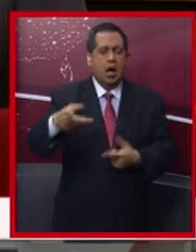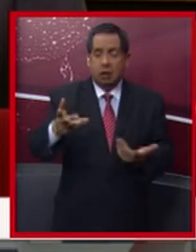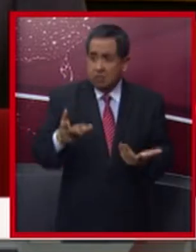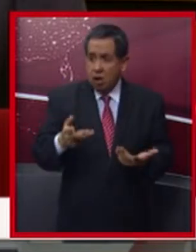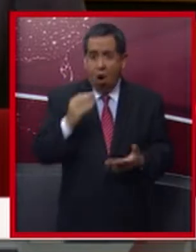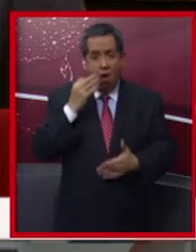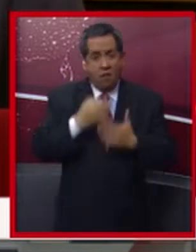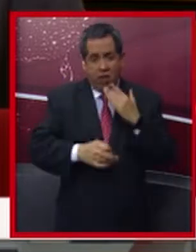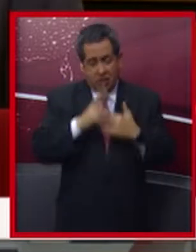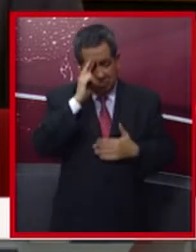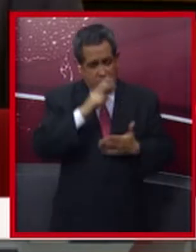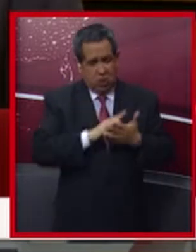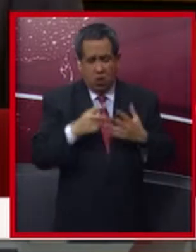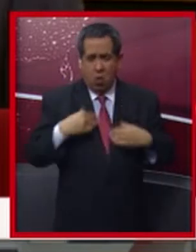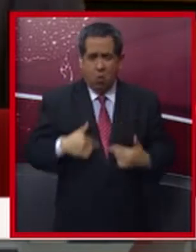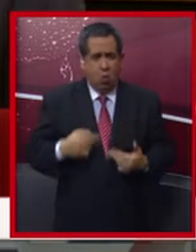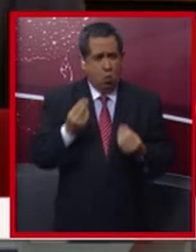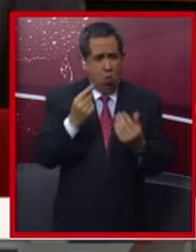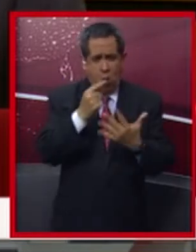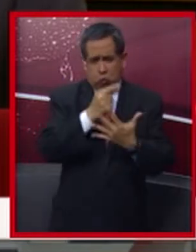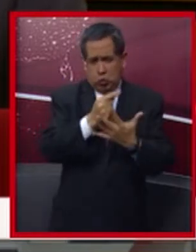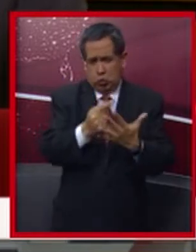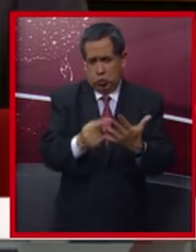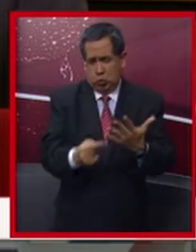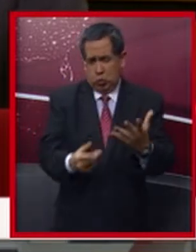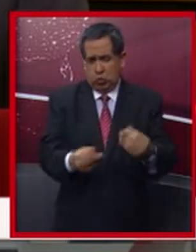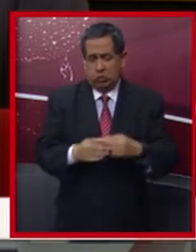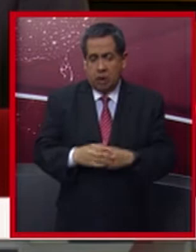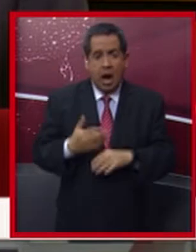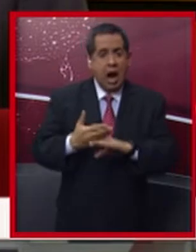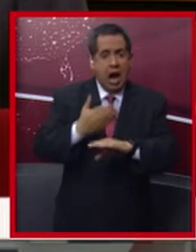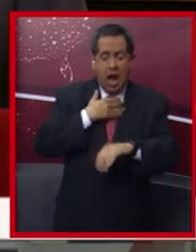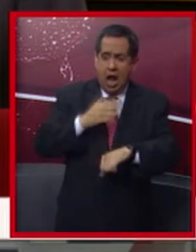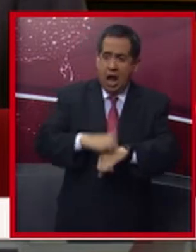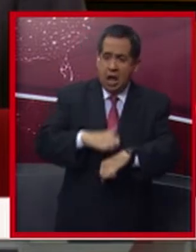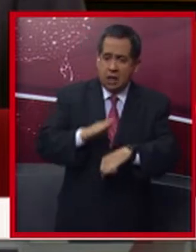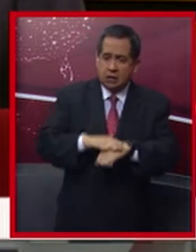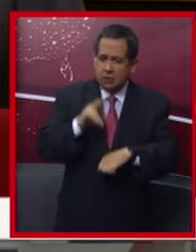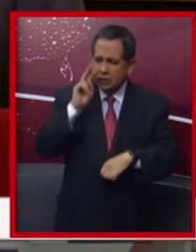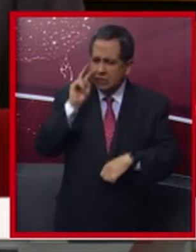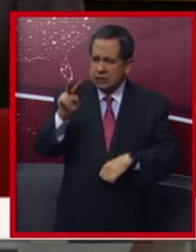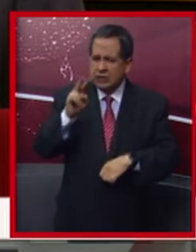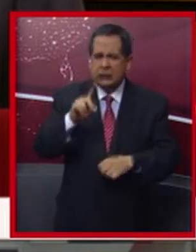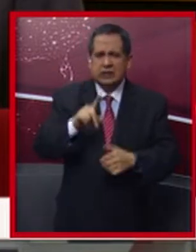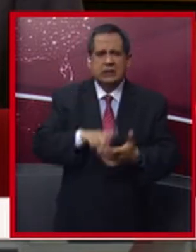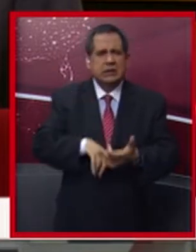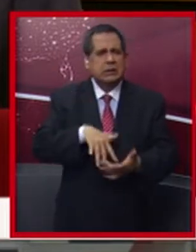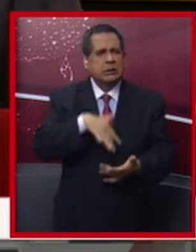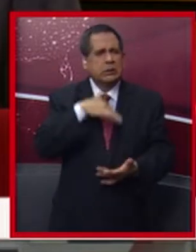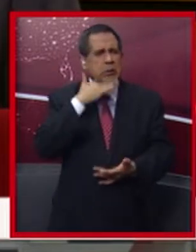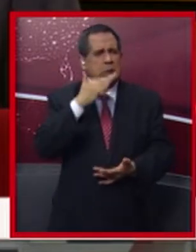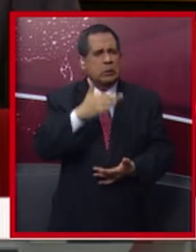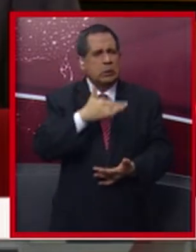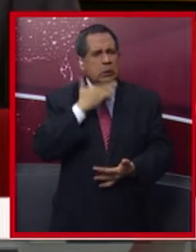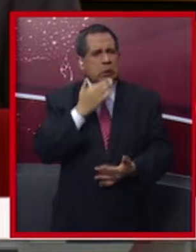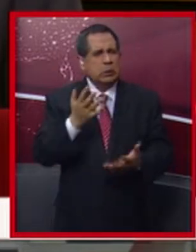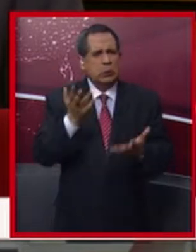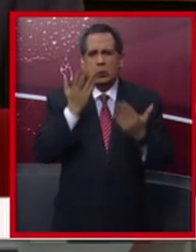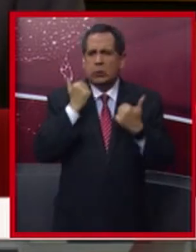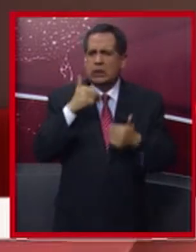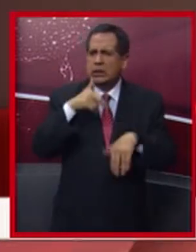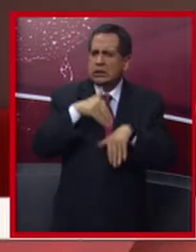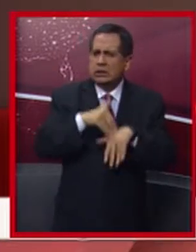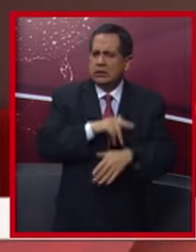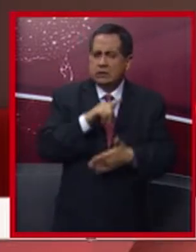violaciones graves a derechos humanos, en las cuales se advirtió un entramado de corrupción y de falta de aplicación de las